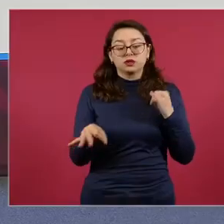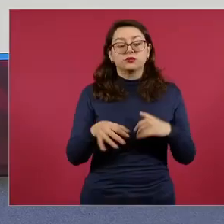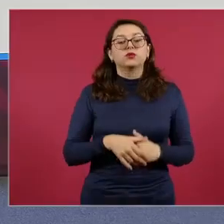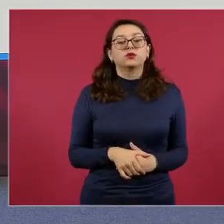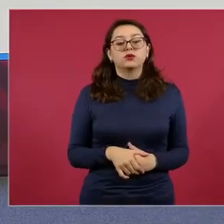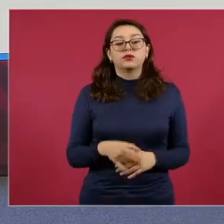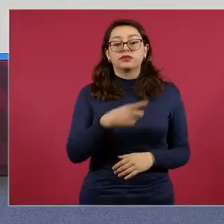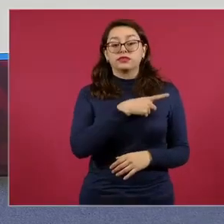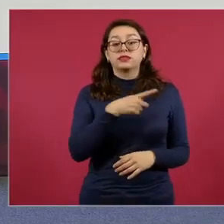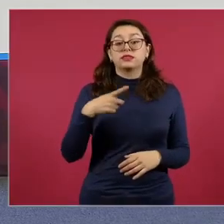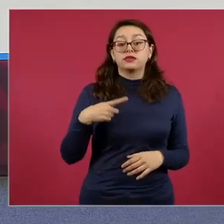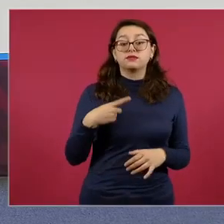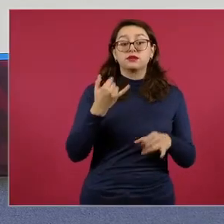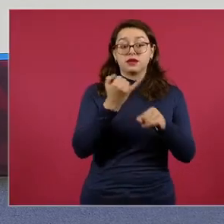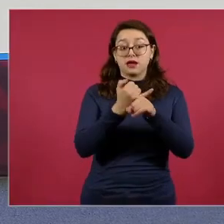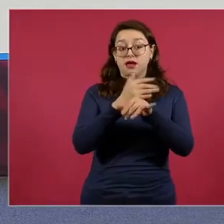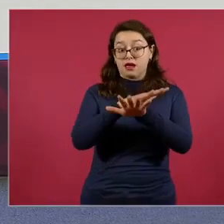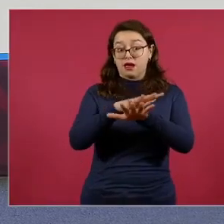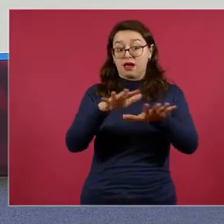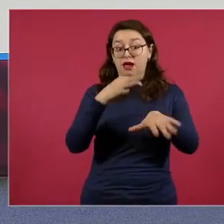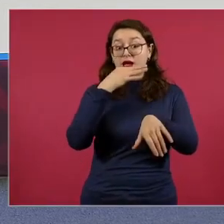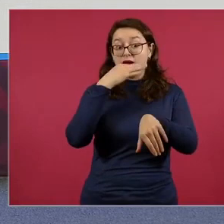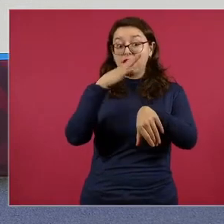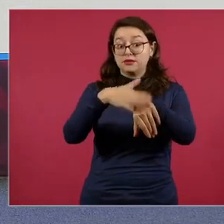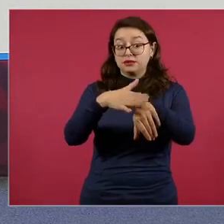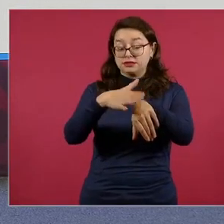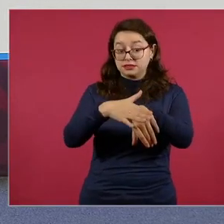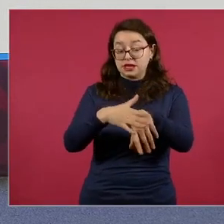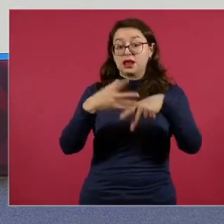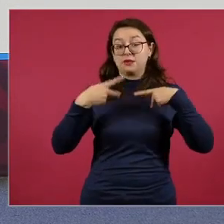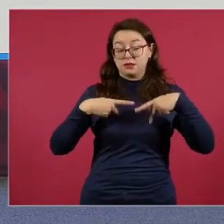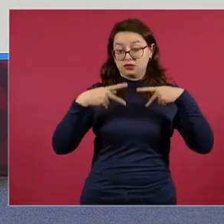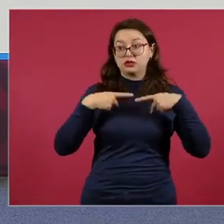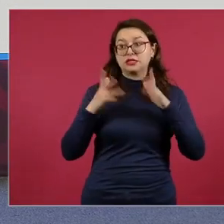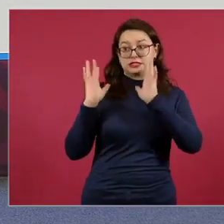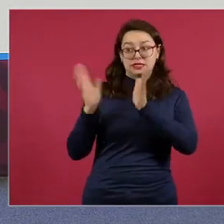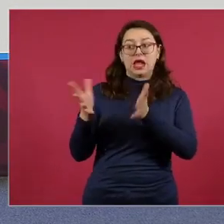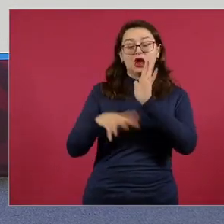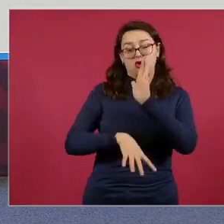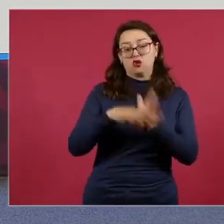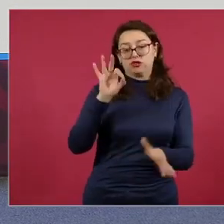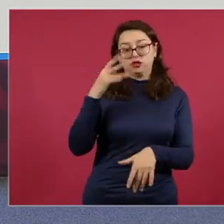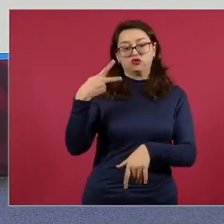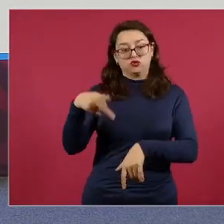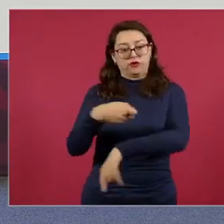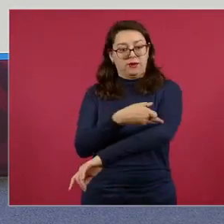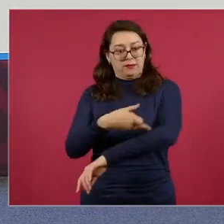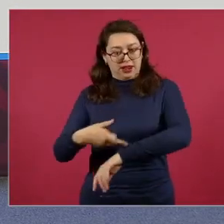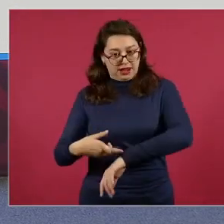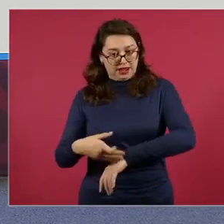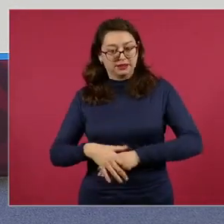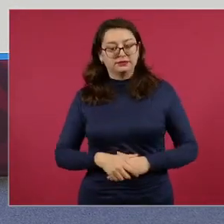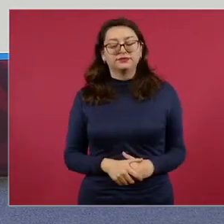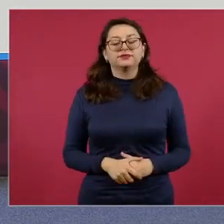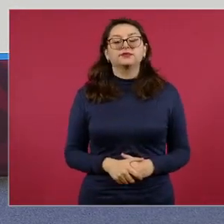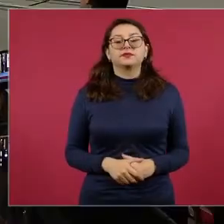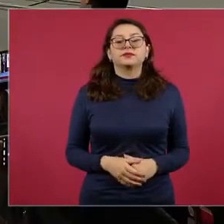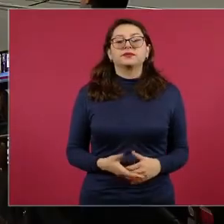informar a las personas denunciantes que hemos localizado a las personas. Adelante. En el caso